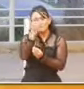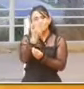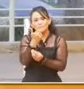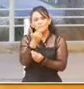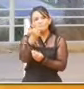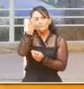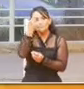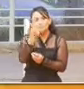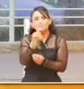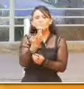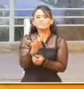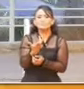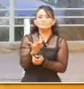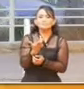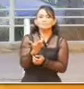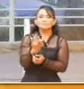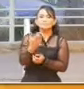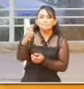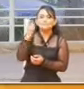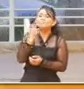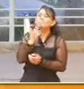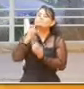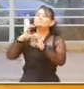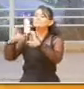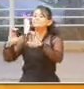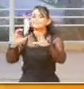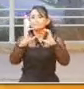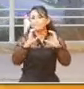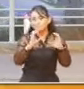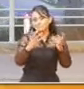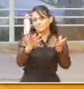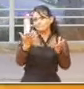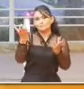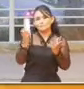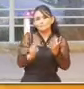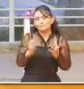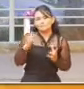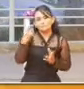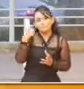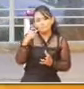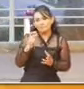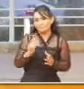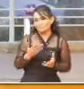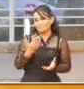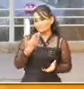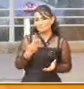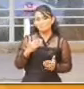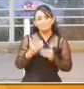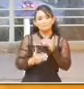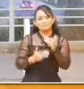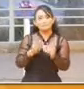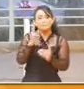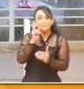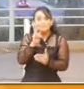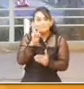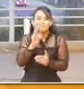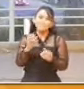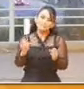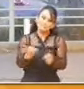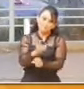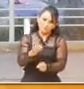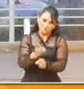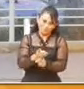y cuidar a nuestro Querétaro en estas circunstancias que nos ponen a prueba como